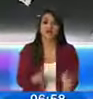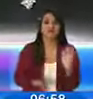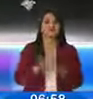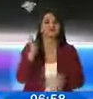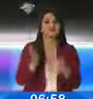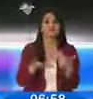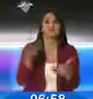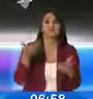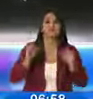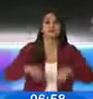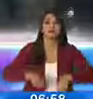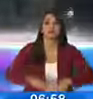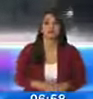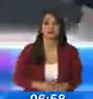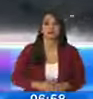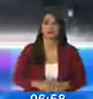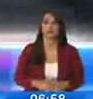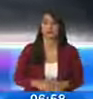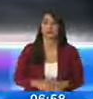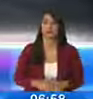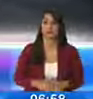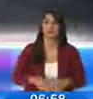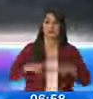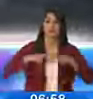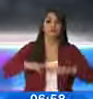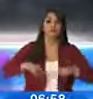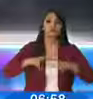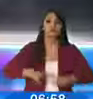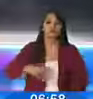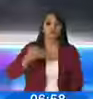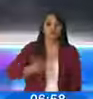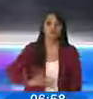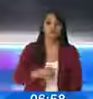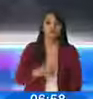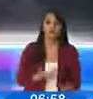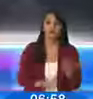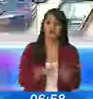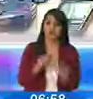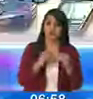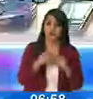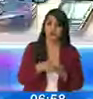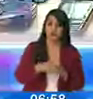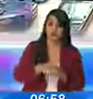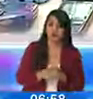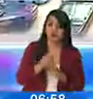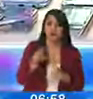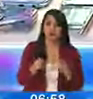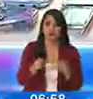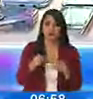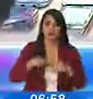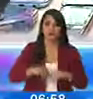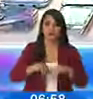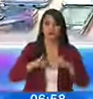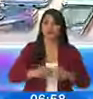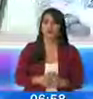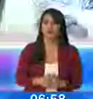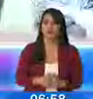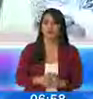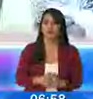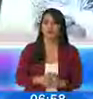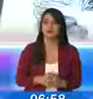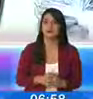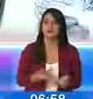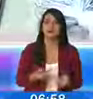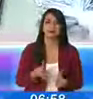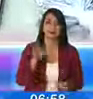salir sin ser detectadas. Las investigaciones determinarán en qué otro tipo de actos podrían estar implicadas. Encontraron dosis de